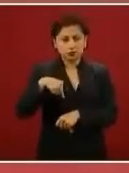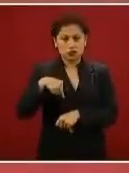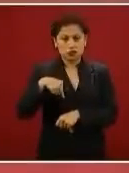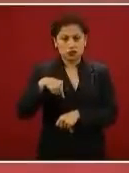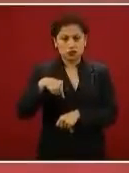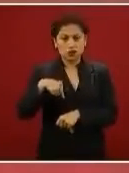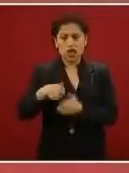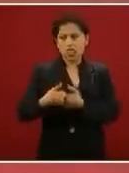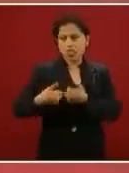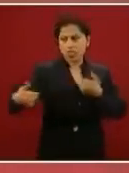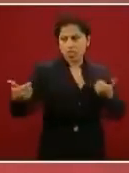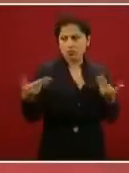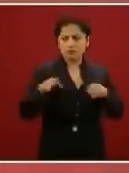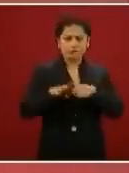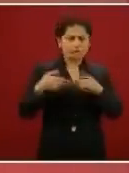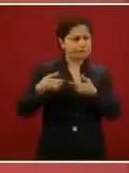aislada